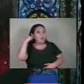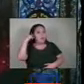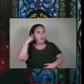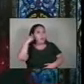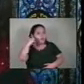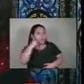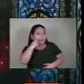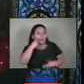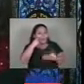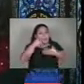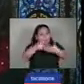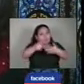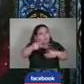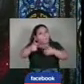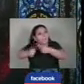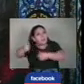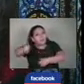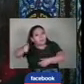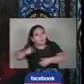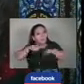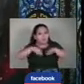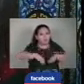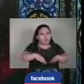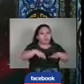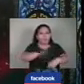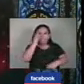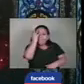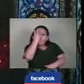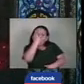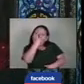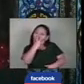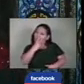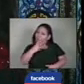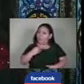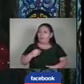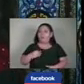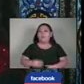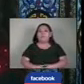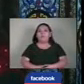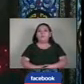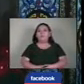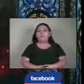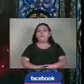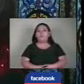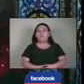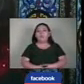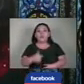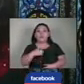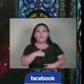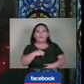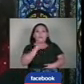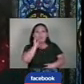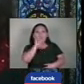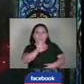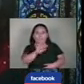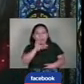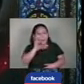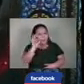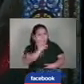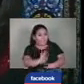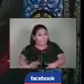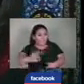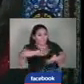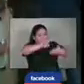toman meses hacerlo, y eso es lo que le da su esencia, lo bonito, y yo quería mostrar esto lo más posible